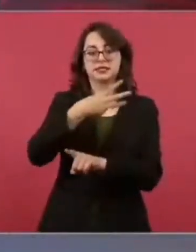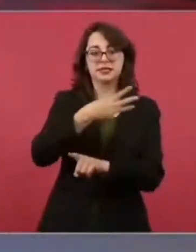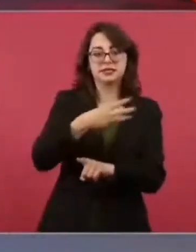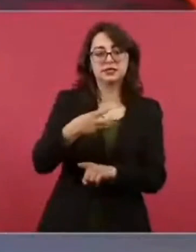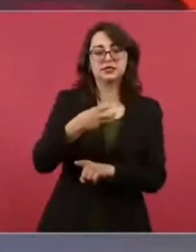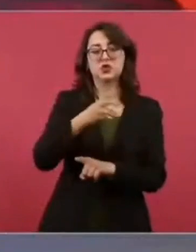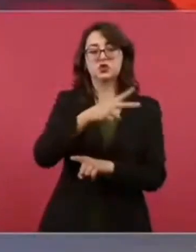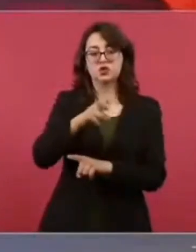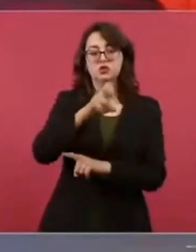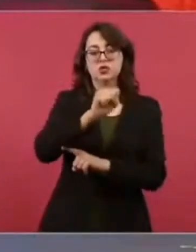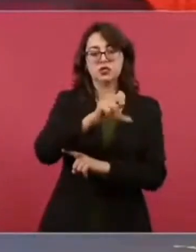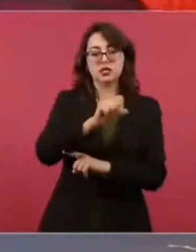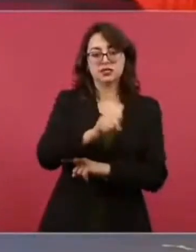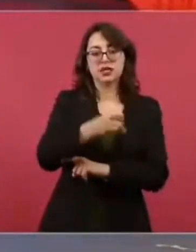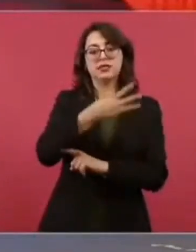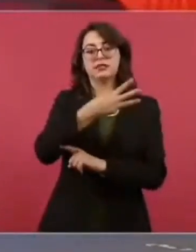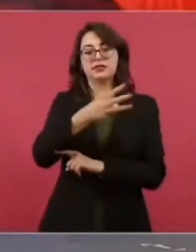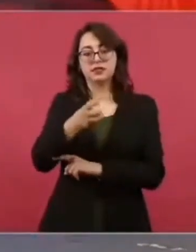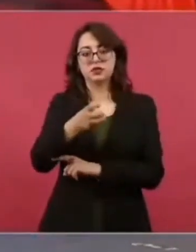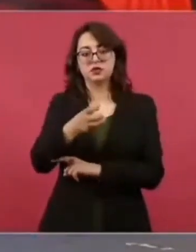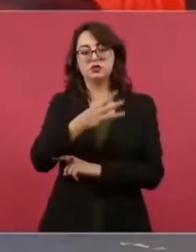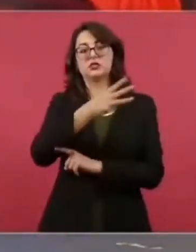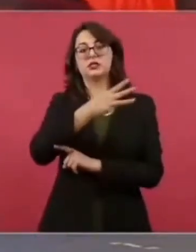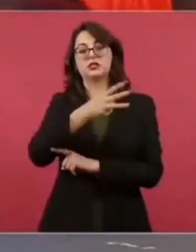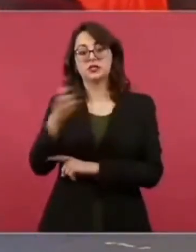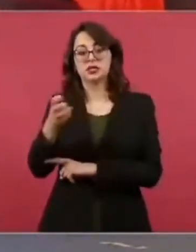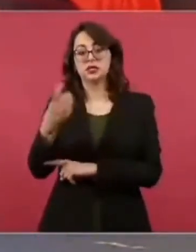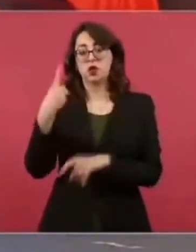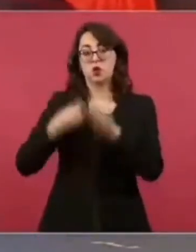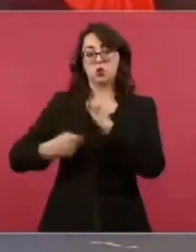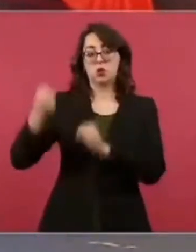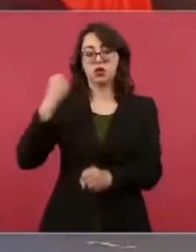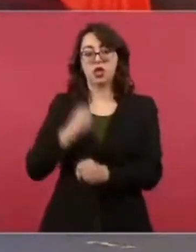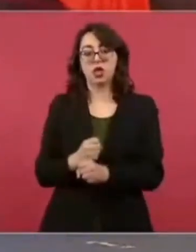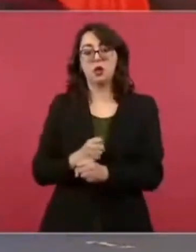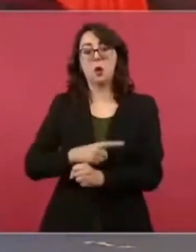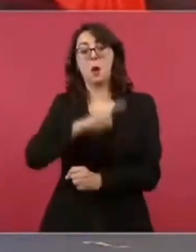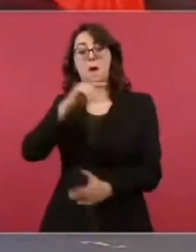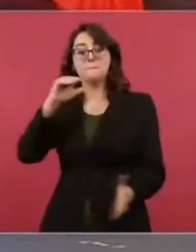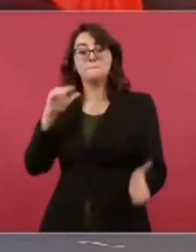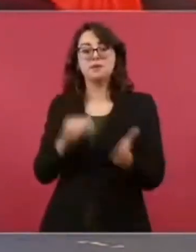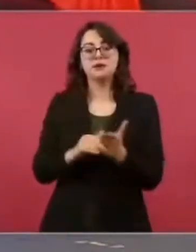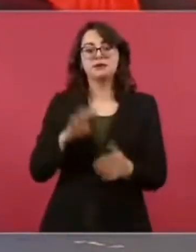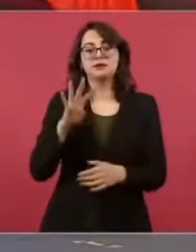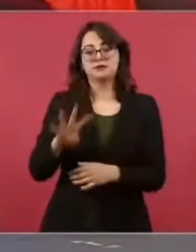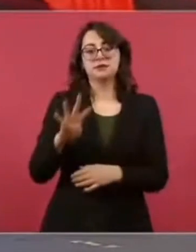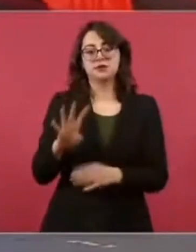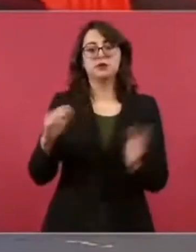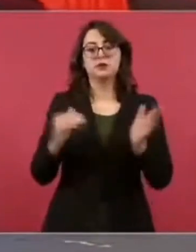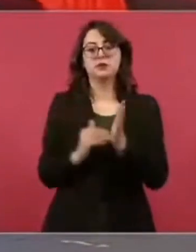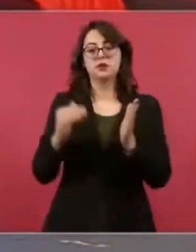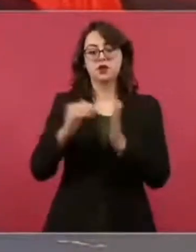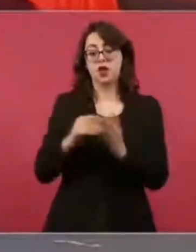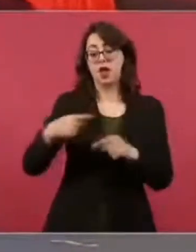mil diecinueve el año pasado este año